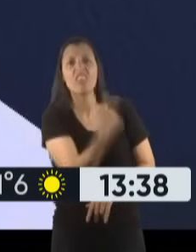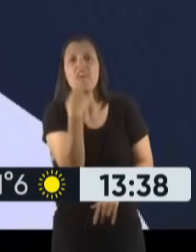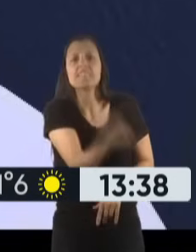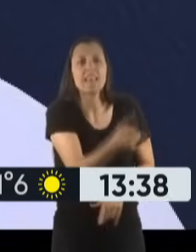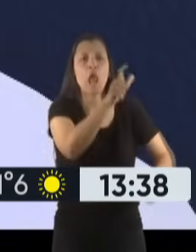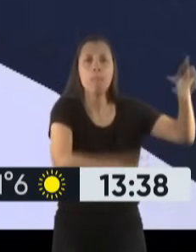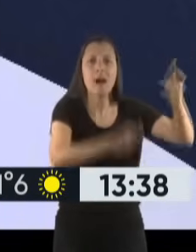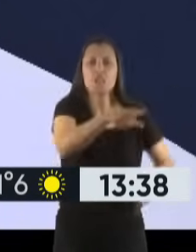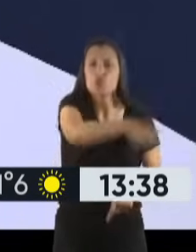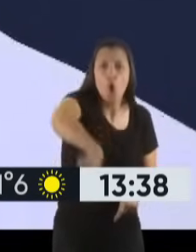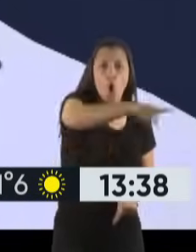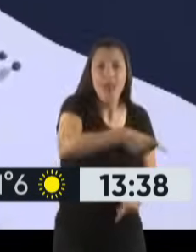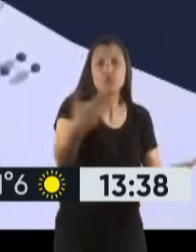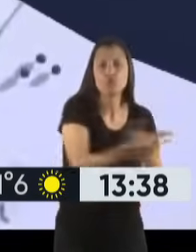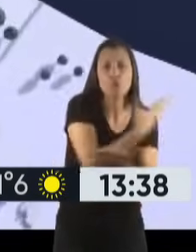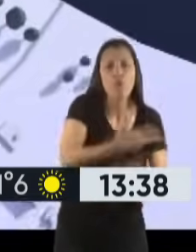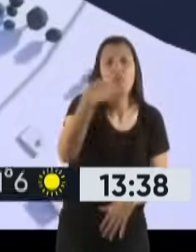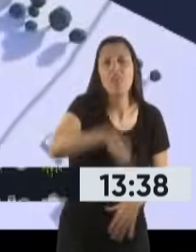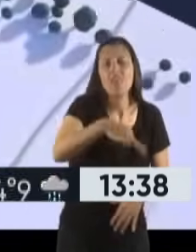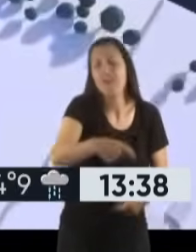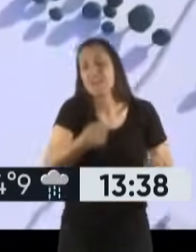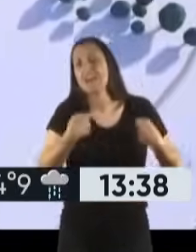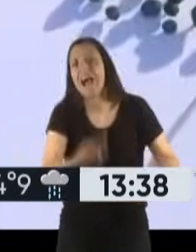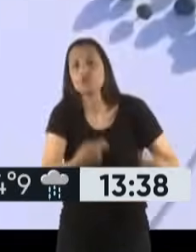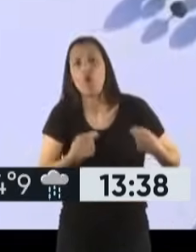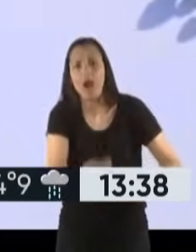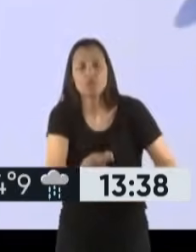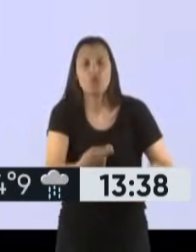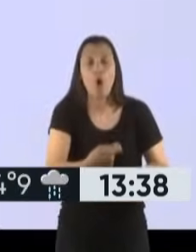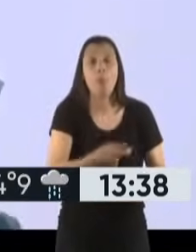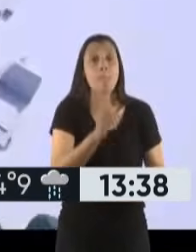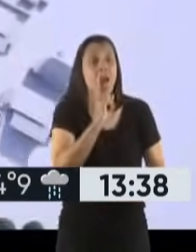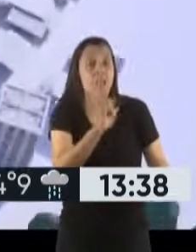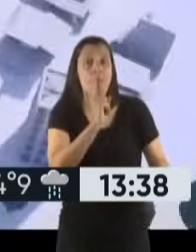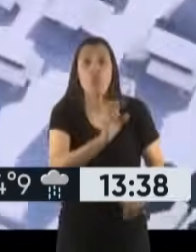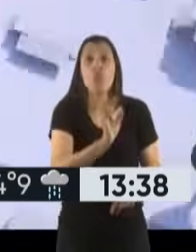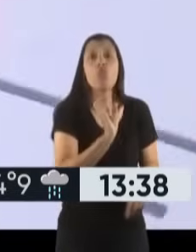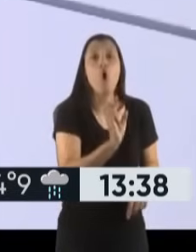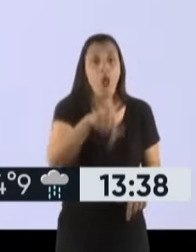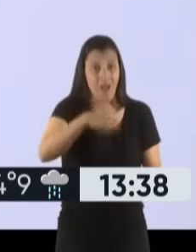miles y miles de dólares por día acá en